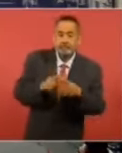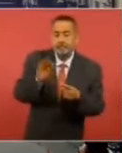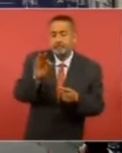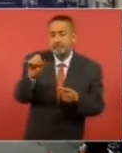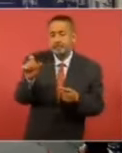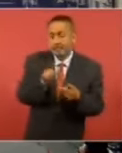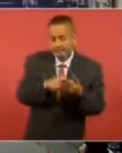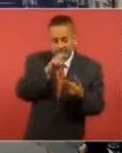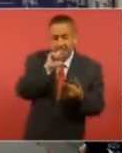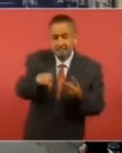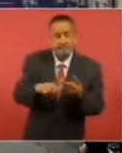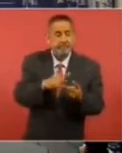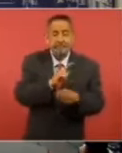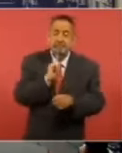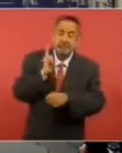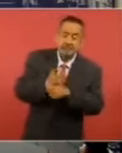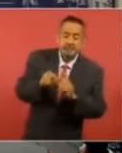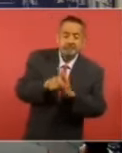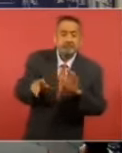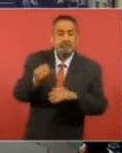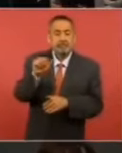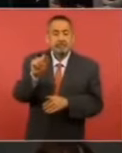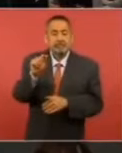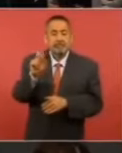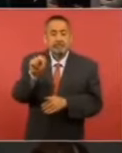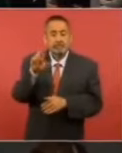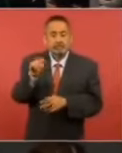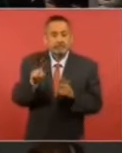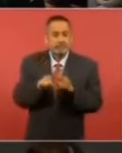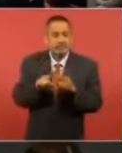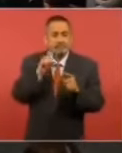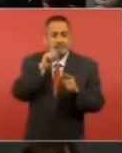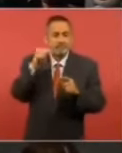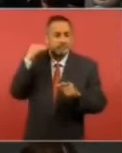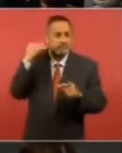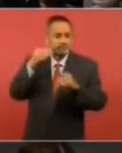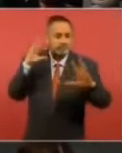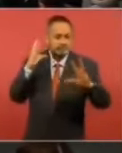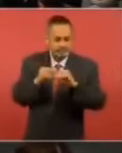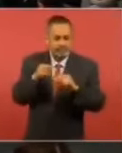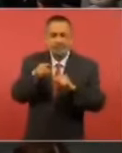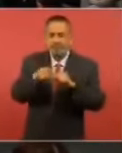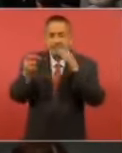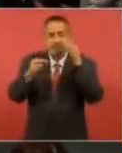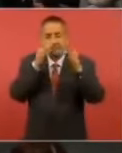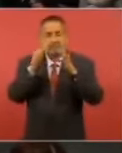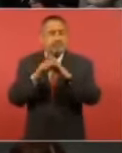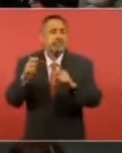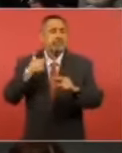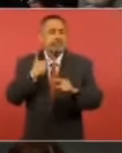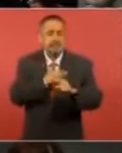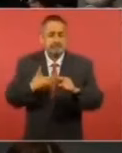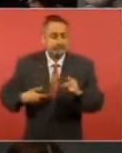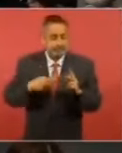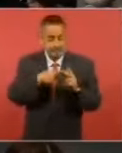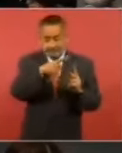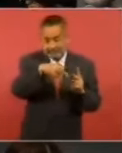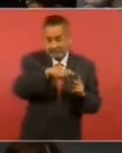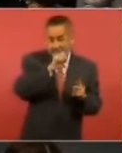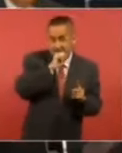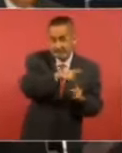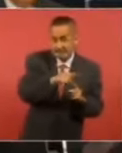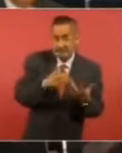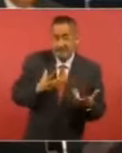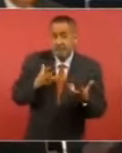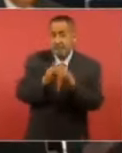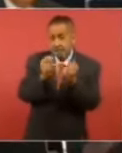prensa. Lo que vivimos es un ataque sistemático desde el púlpito presidencial. Me gustaría preguntarle a López Obrador del